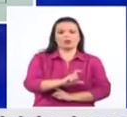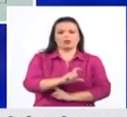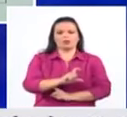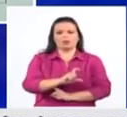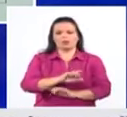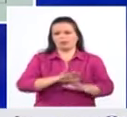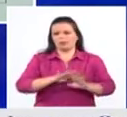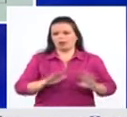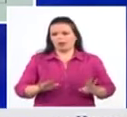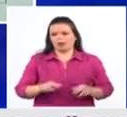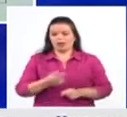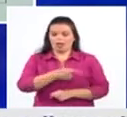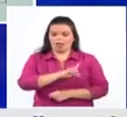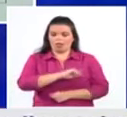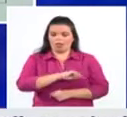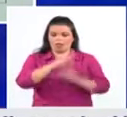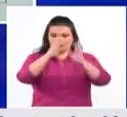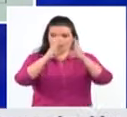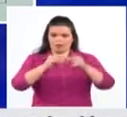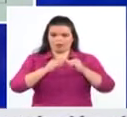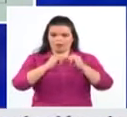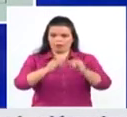el día de ayer,